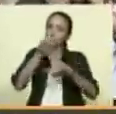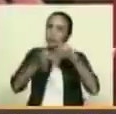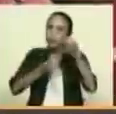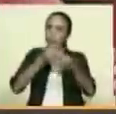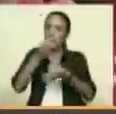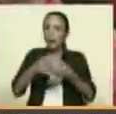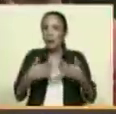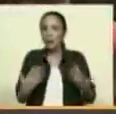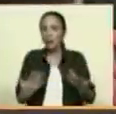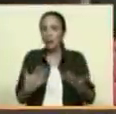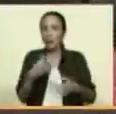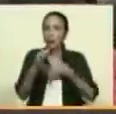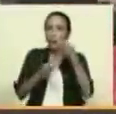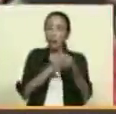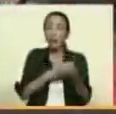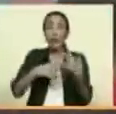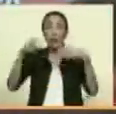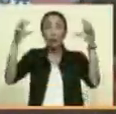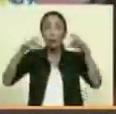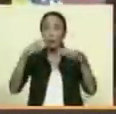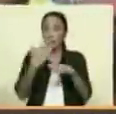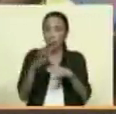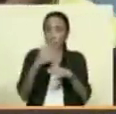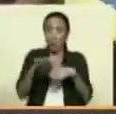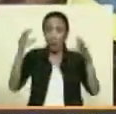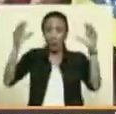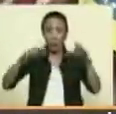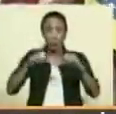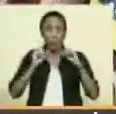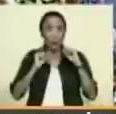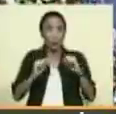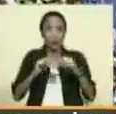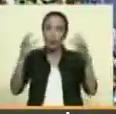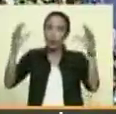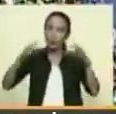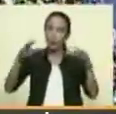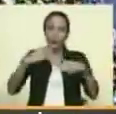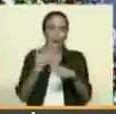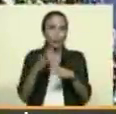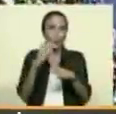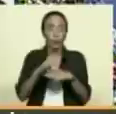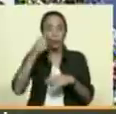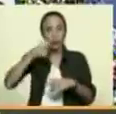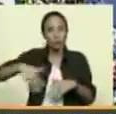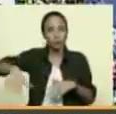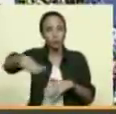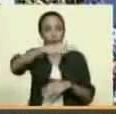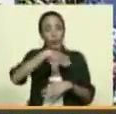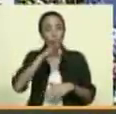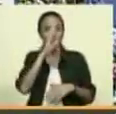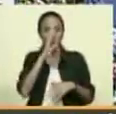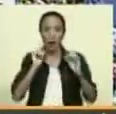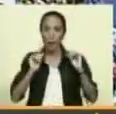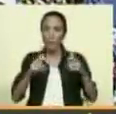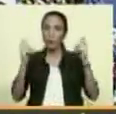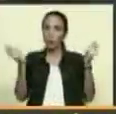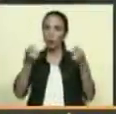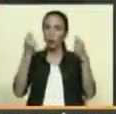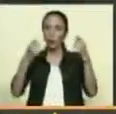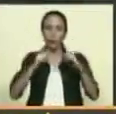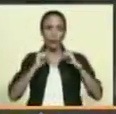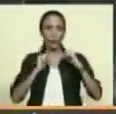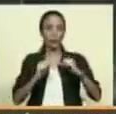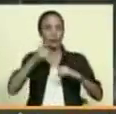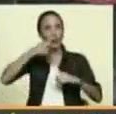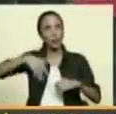Maduro destacó bajo la lluvia, bajo este aguacero de amor del pueblo llanero barinés, arranca esta campaña con la fuerza